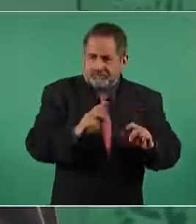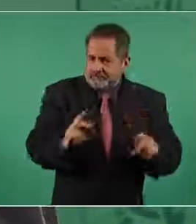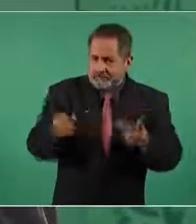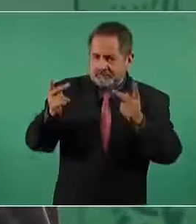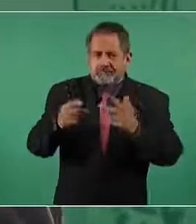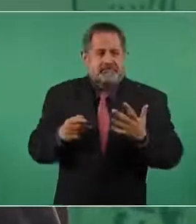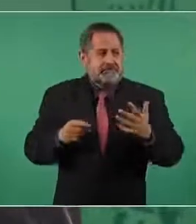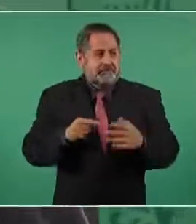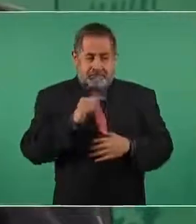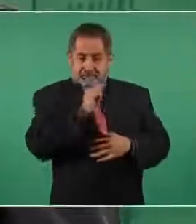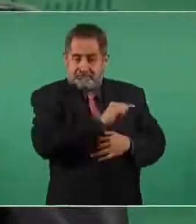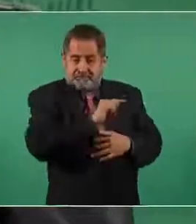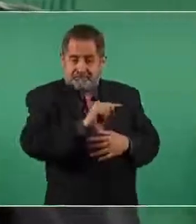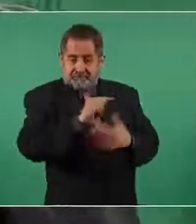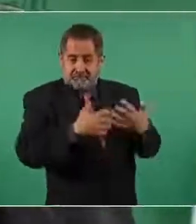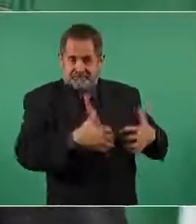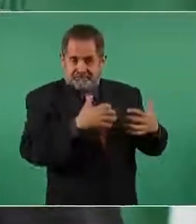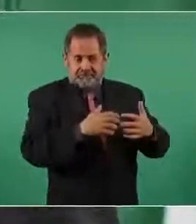que